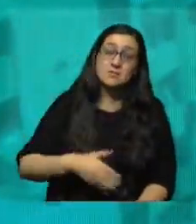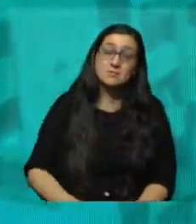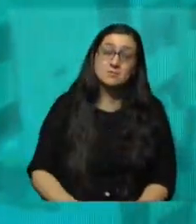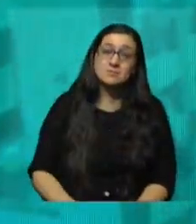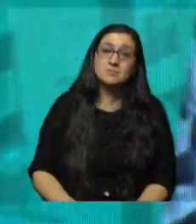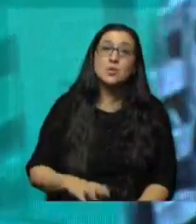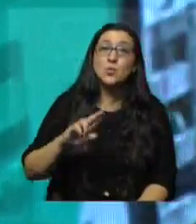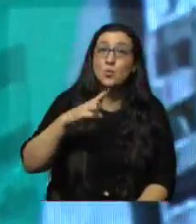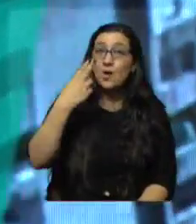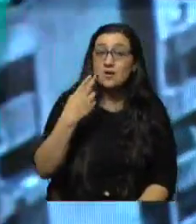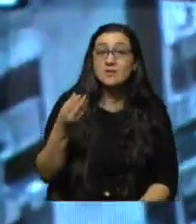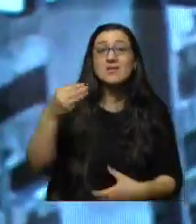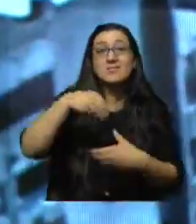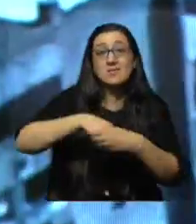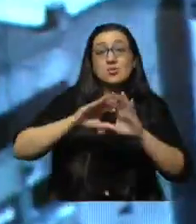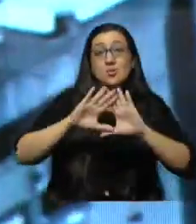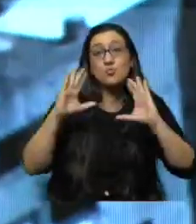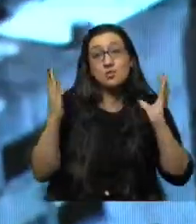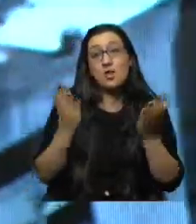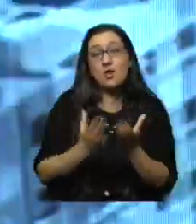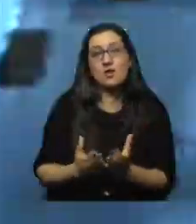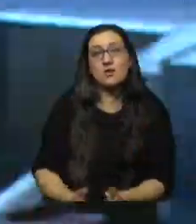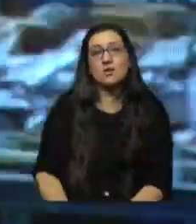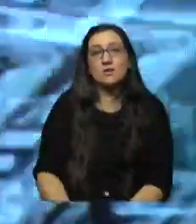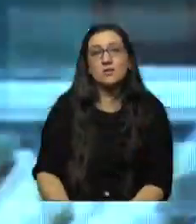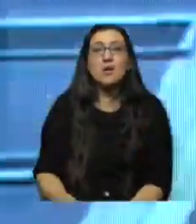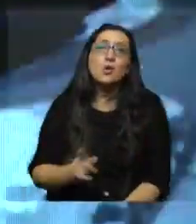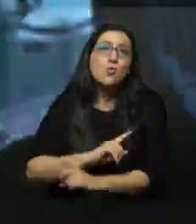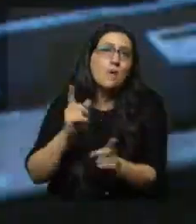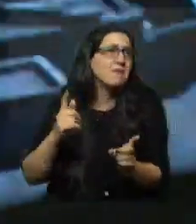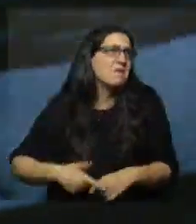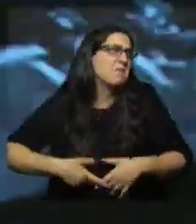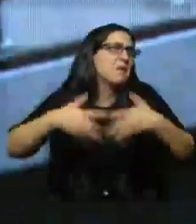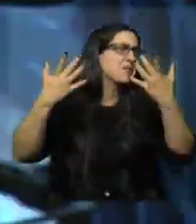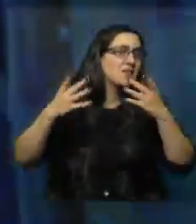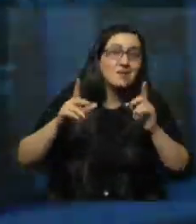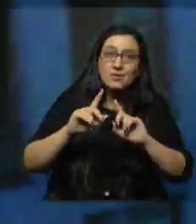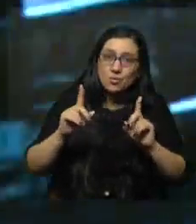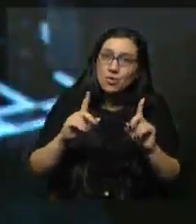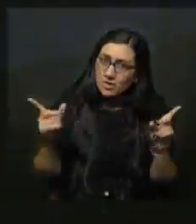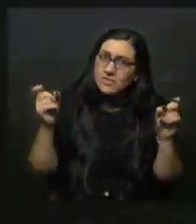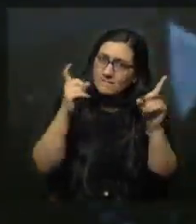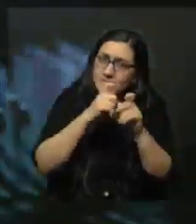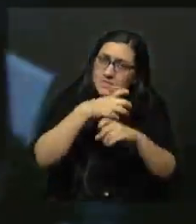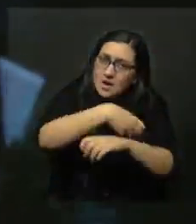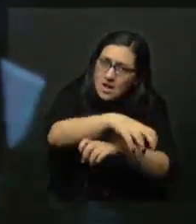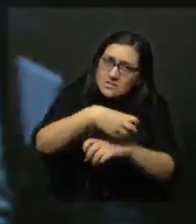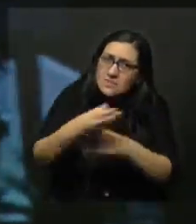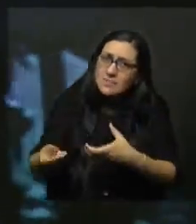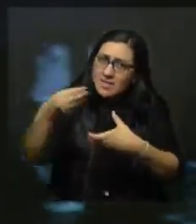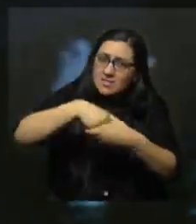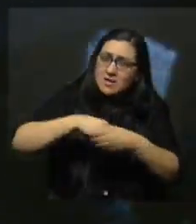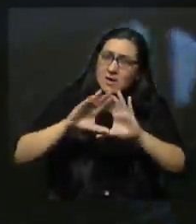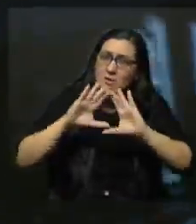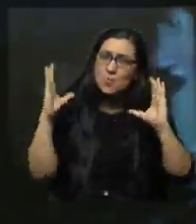de que Uruguay esté debutando en un mundial. Que no es para cualquiera la bota de potro, es muy difícil clasificar un mundial, muy